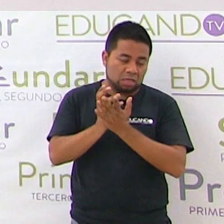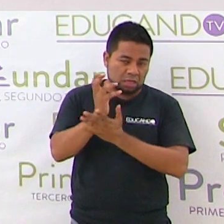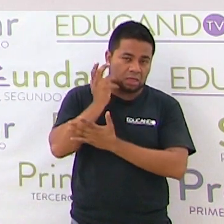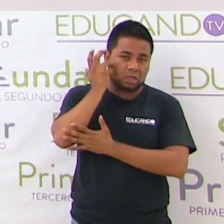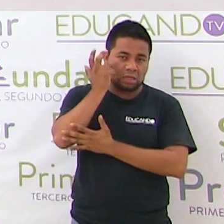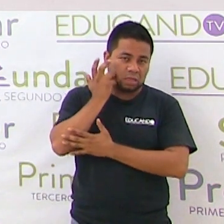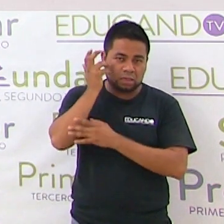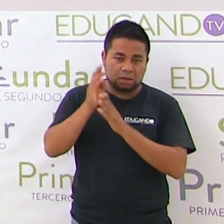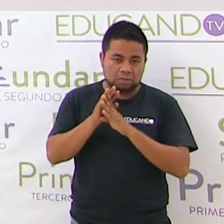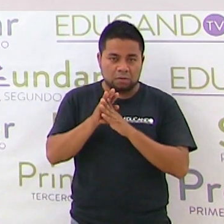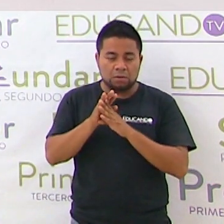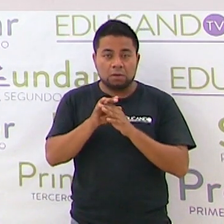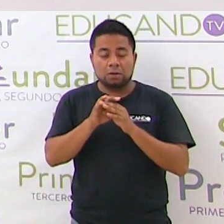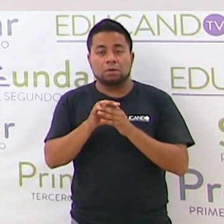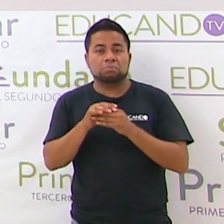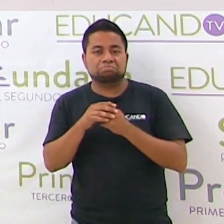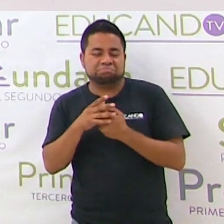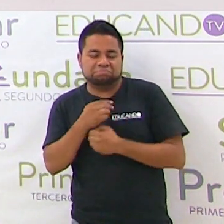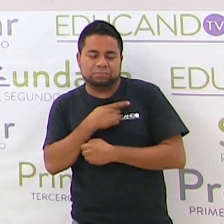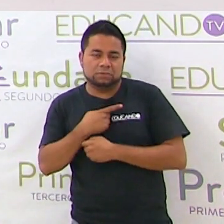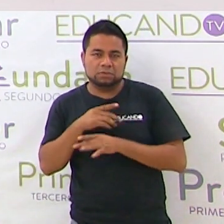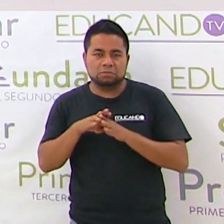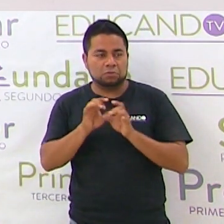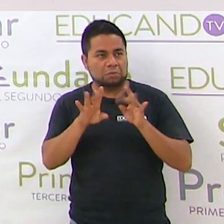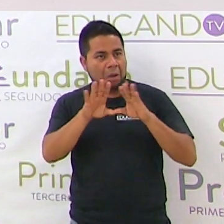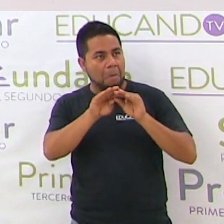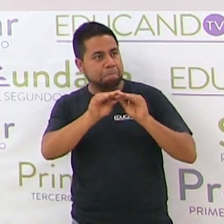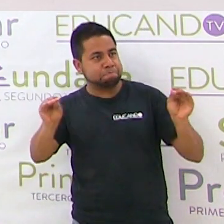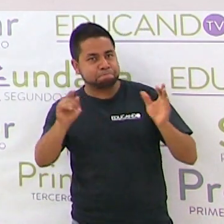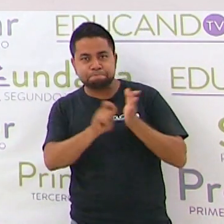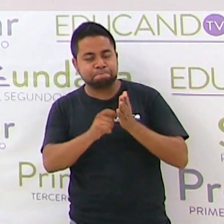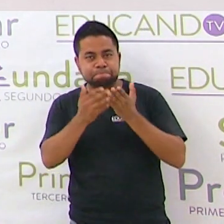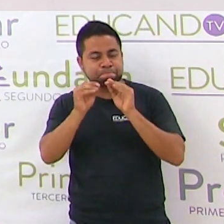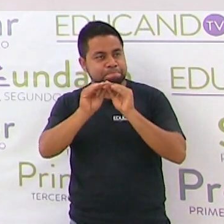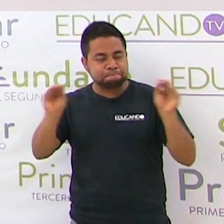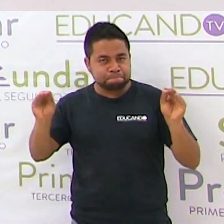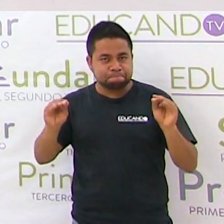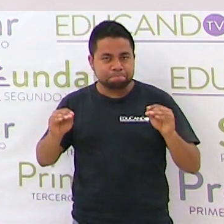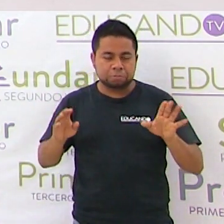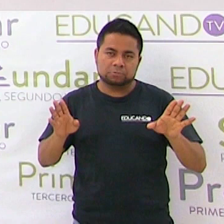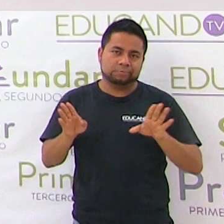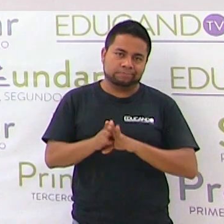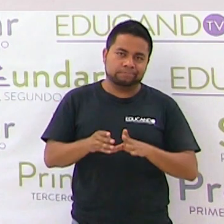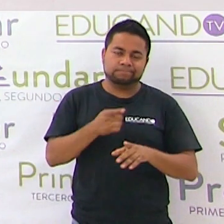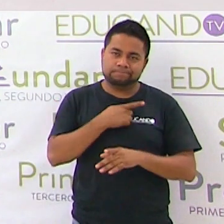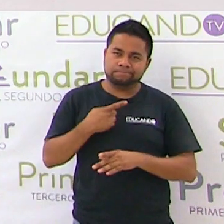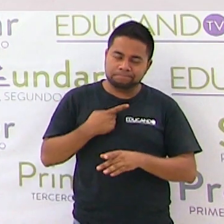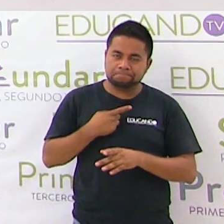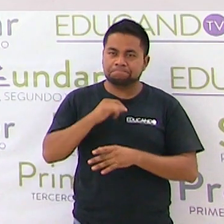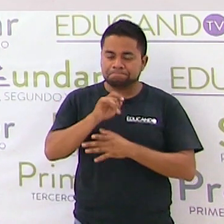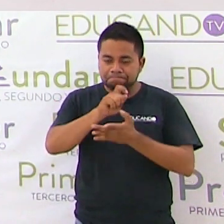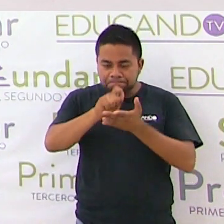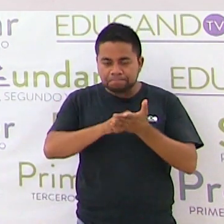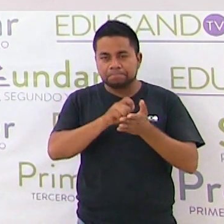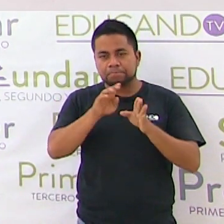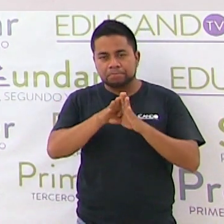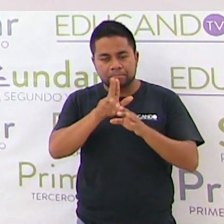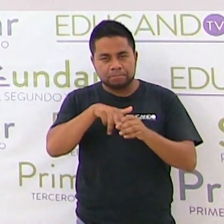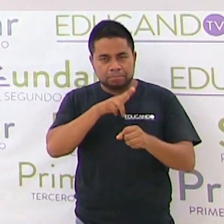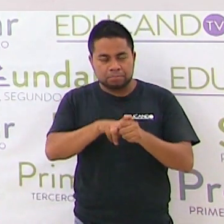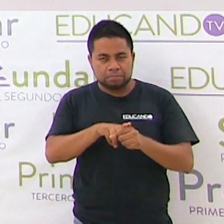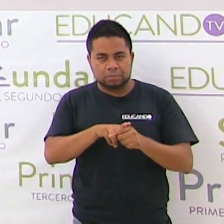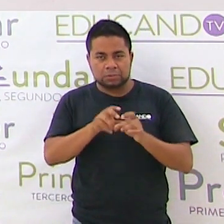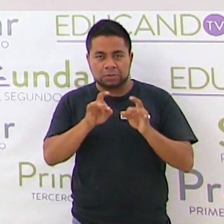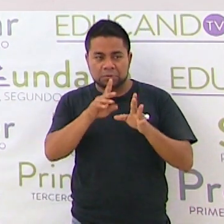tampoco ausente. ¿Sí? No tenemos que caer tampoco en el otro extremo, de no poner ningún punto, ninguna coma, porque tampoco se va a